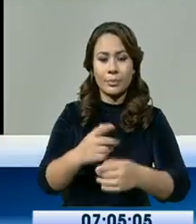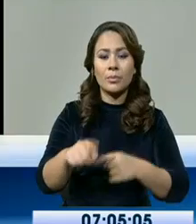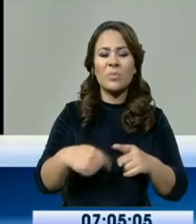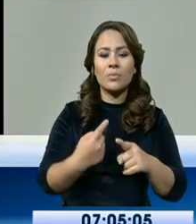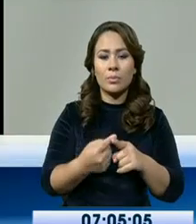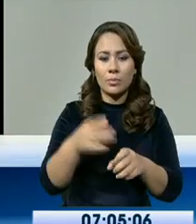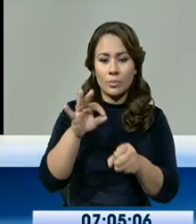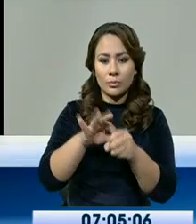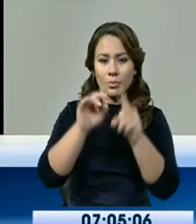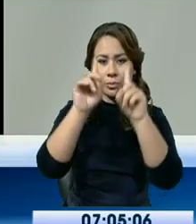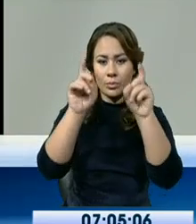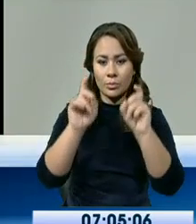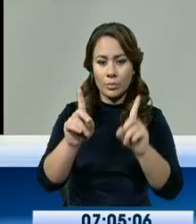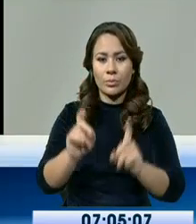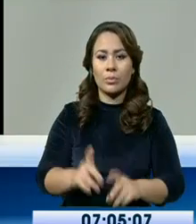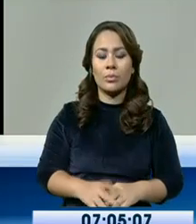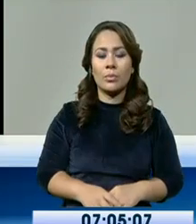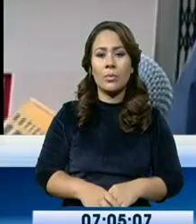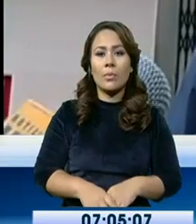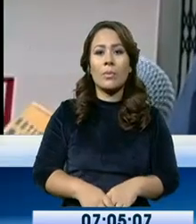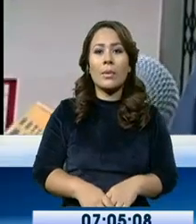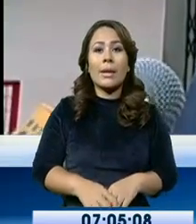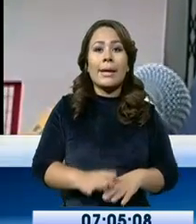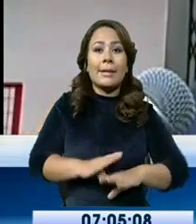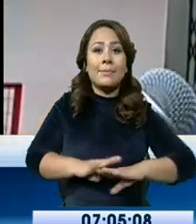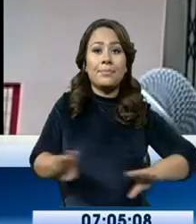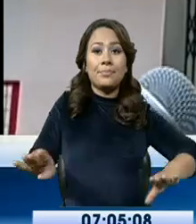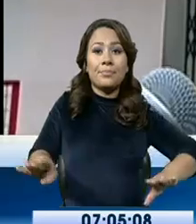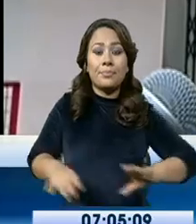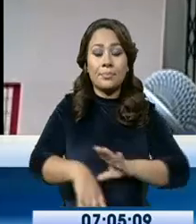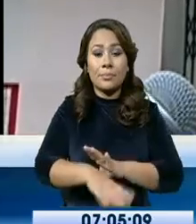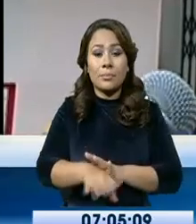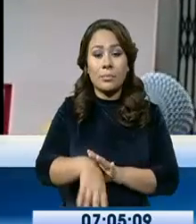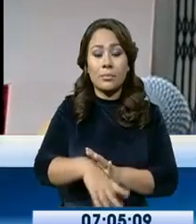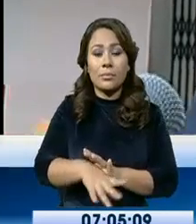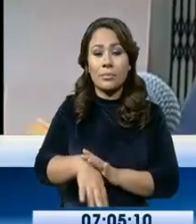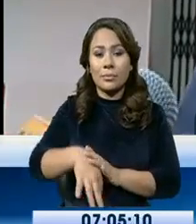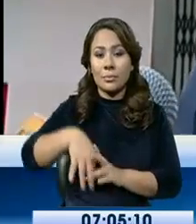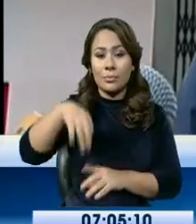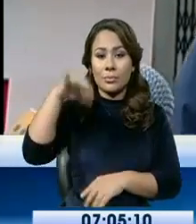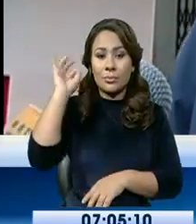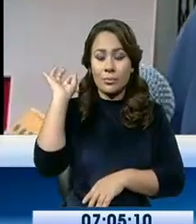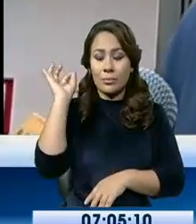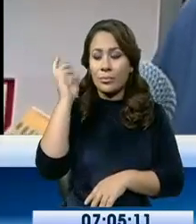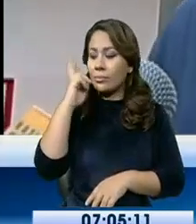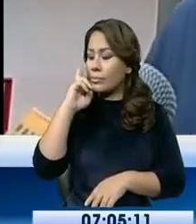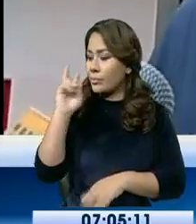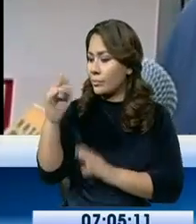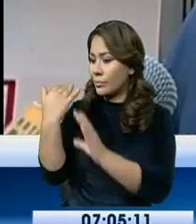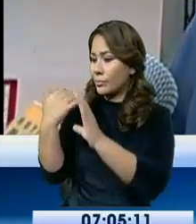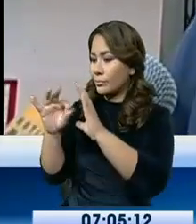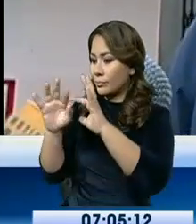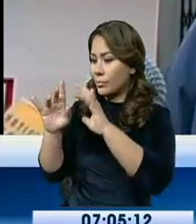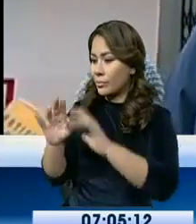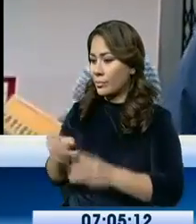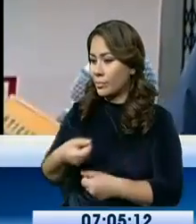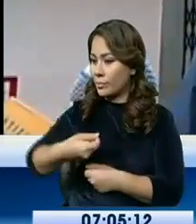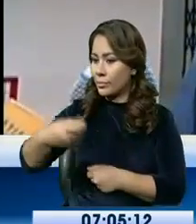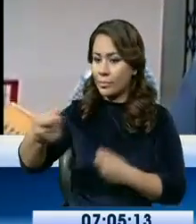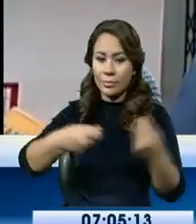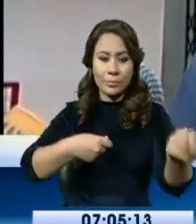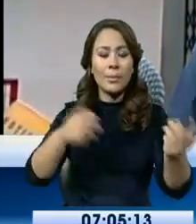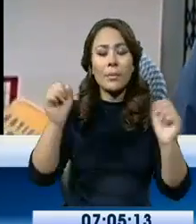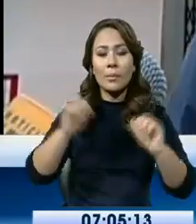consulta popular y el referéndum. Una vez que ya ha sido sorteado, nosotros procederemos a la notificación de ellos para que puedan venir